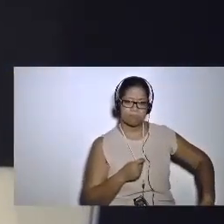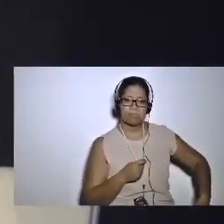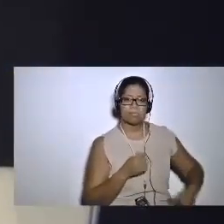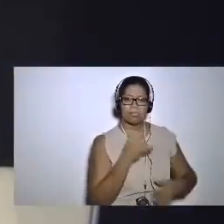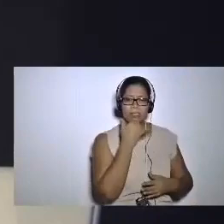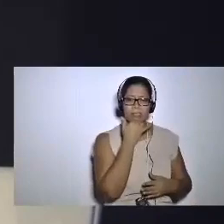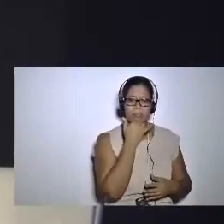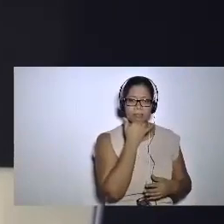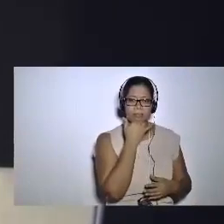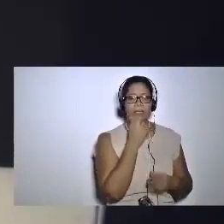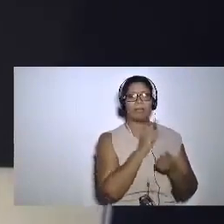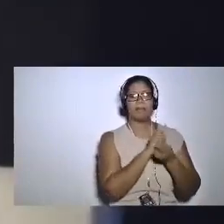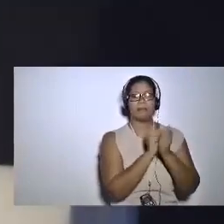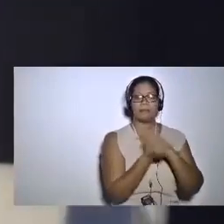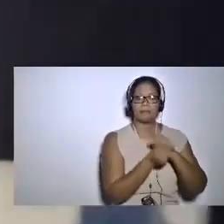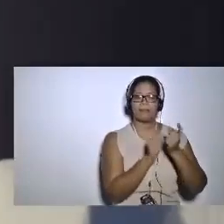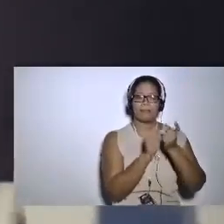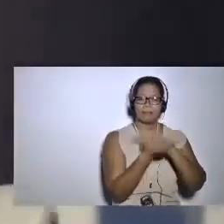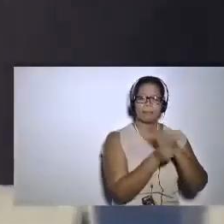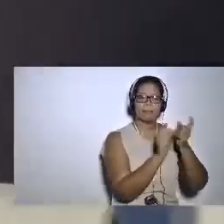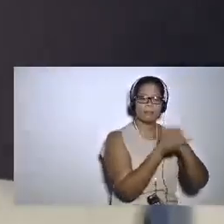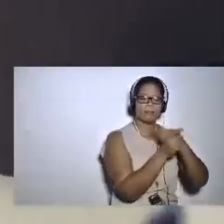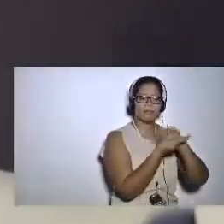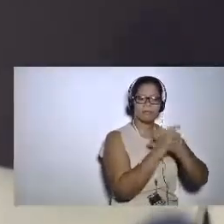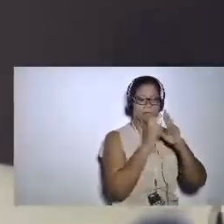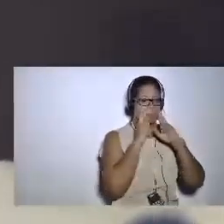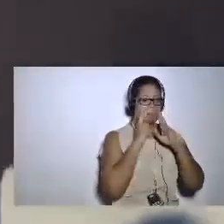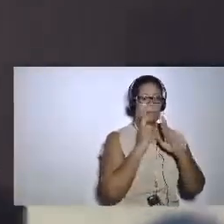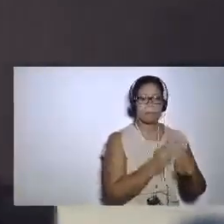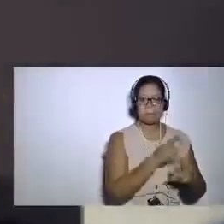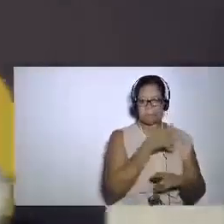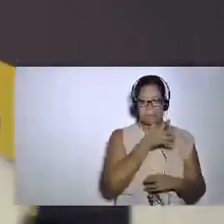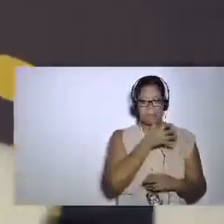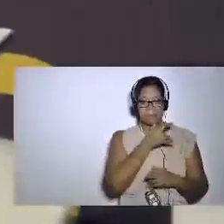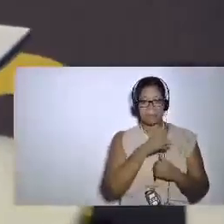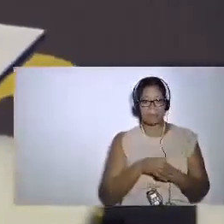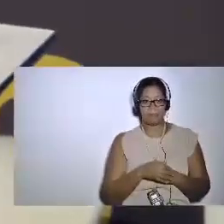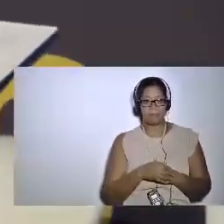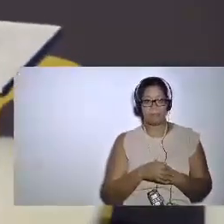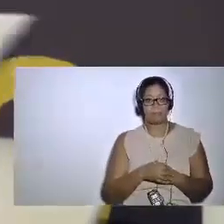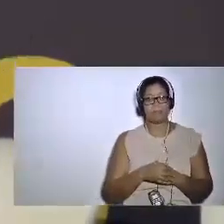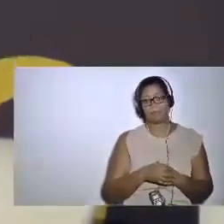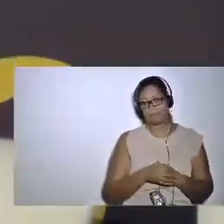es que este está cambiando más allá del reconocimiento, y nosotros